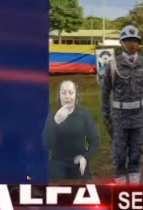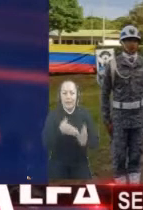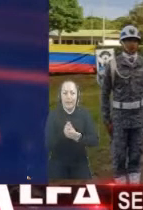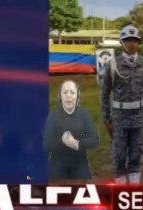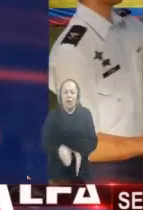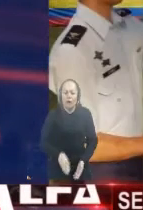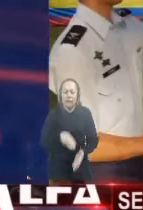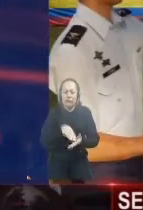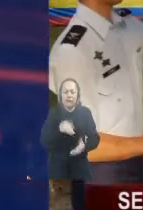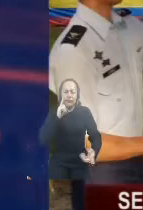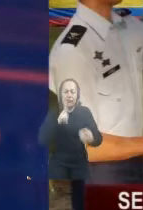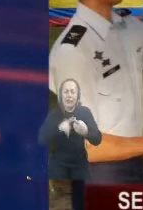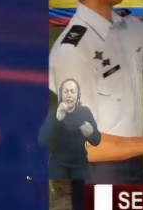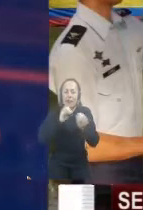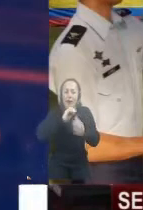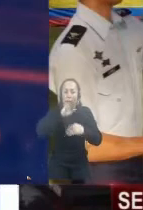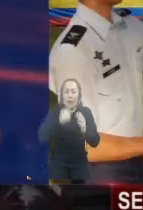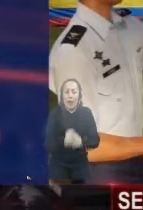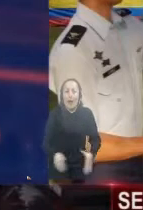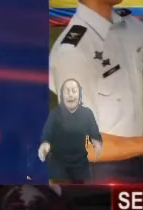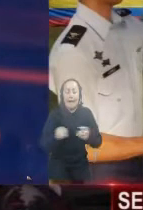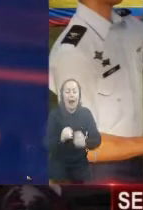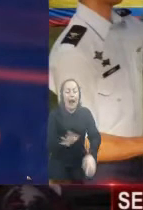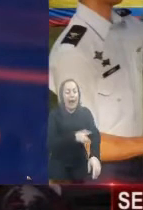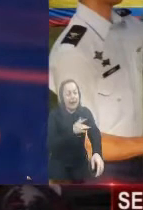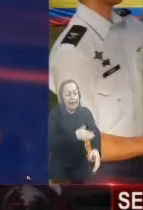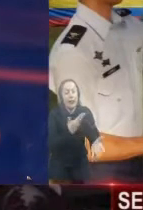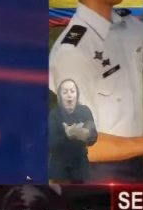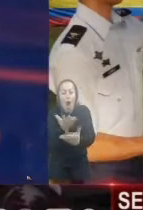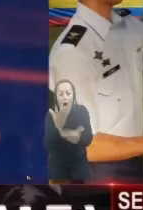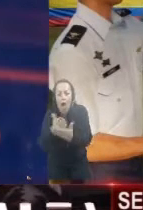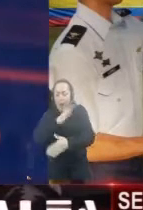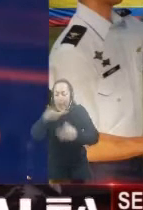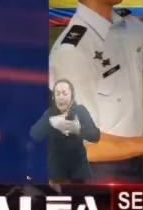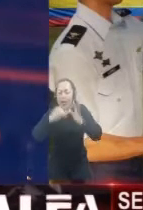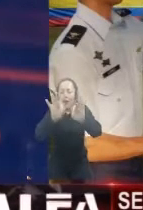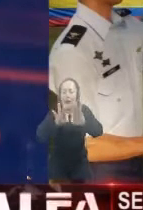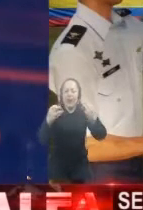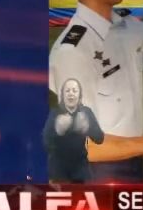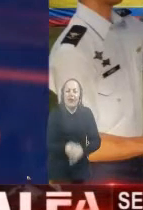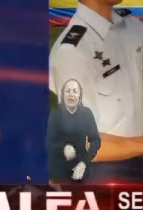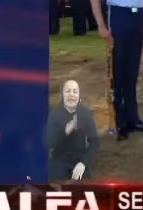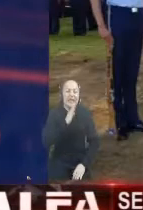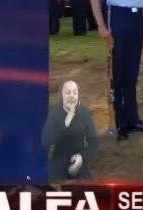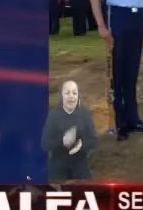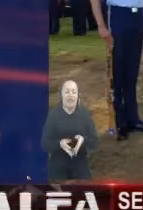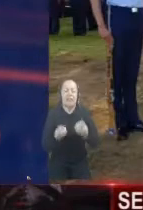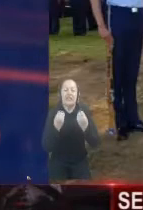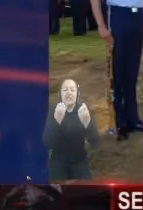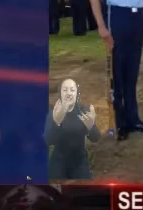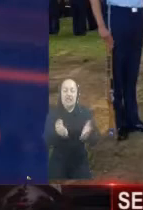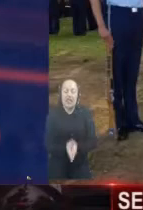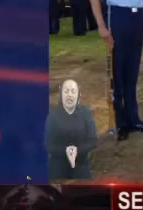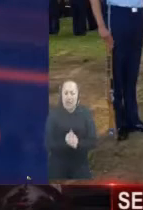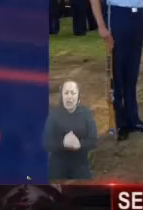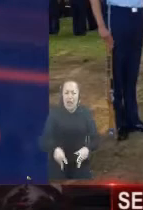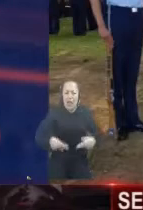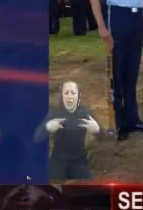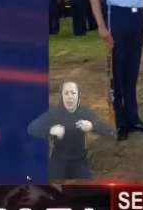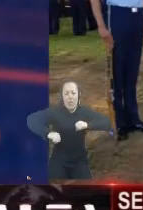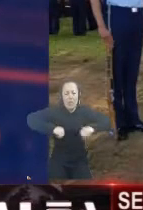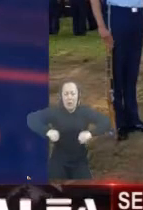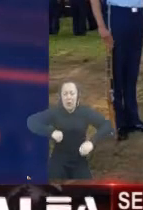firme propósito de visibilizar, sensibilizar y dignificar a las familias de los hombres que ofrendaron su vida en cumplimiento de su